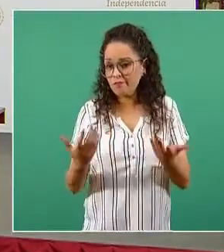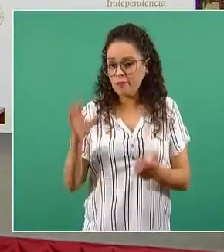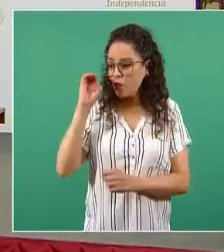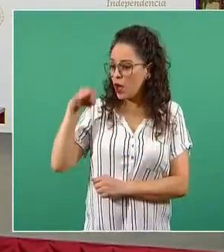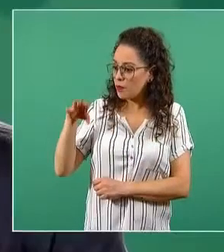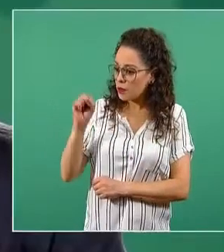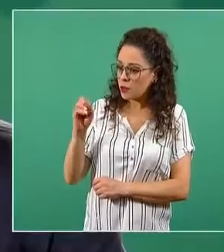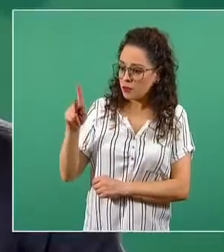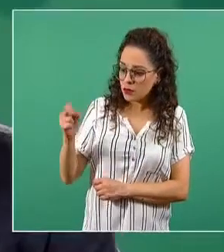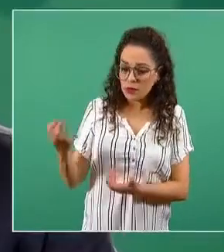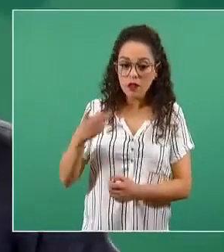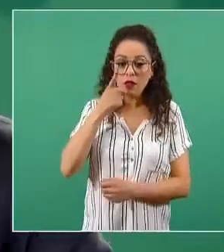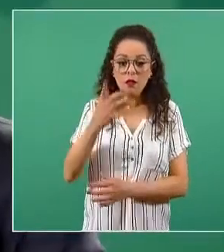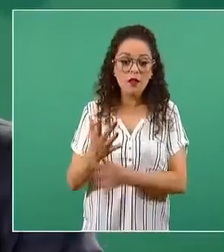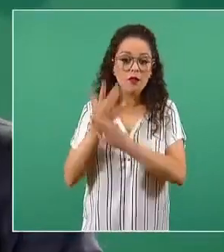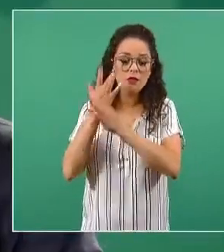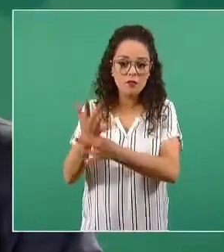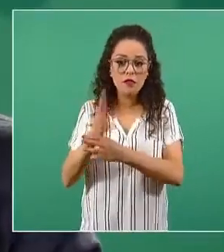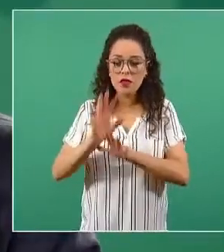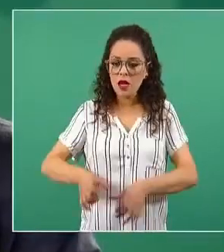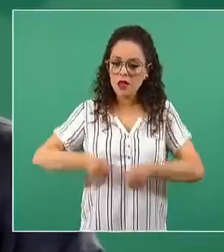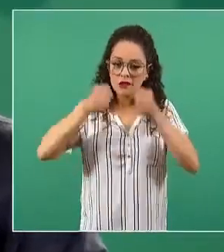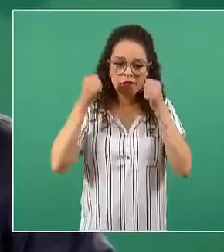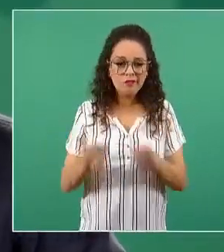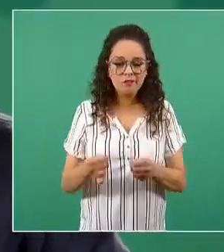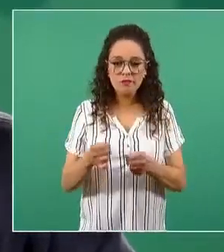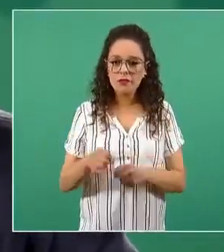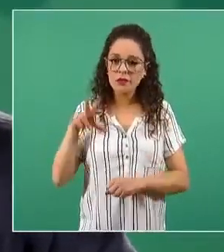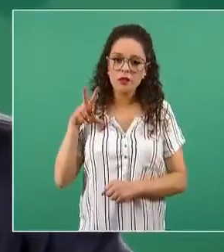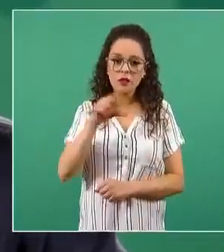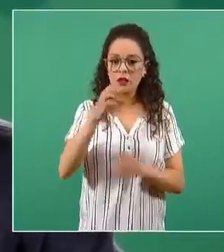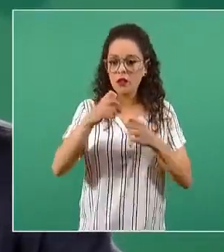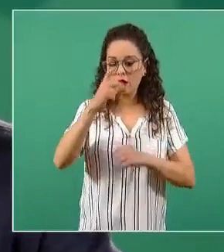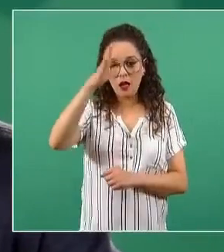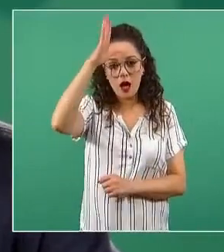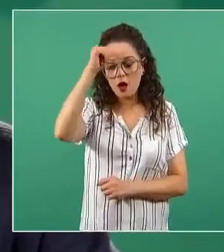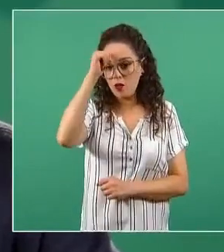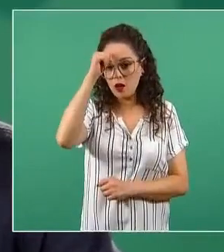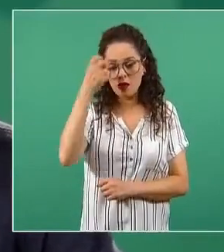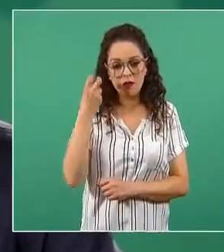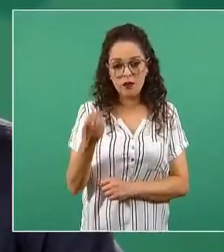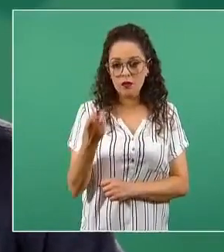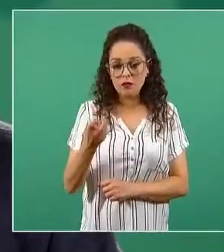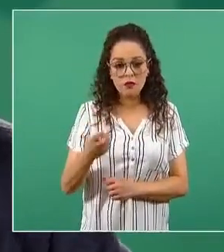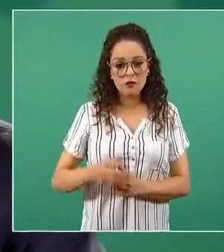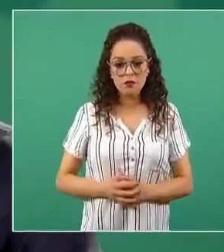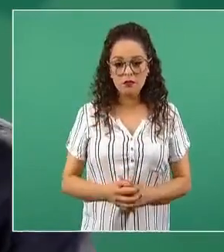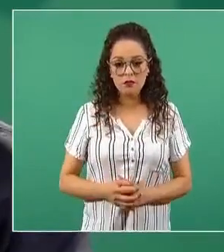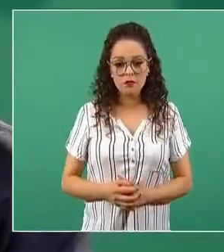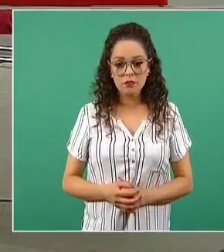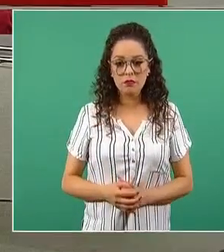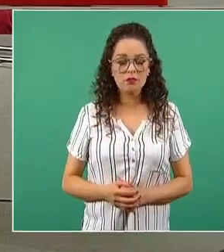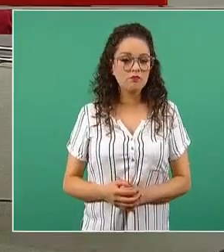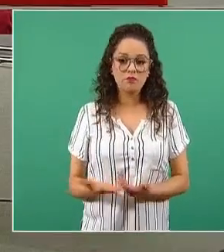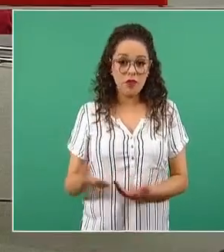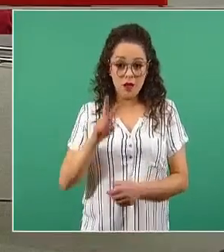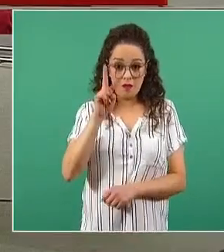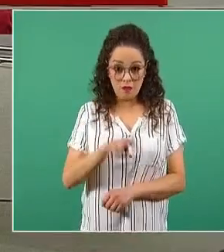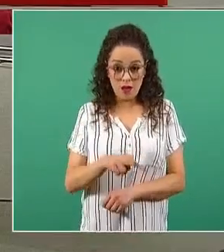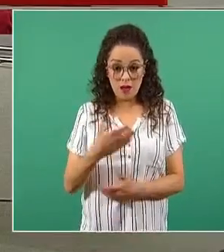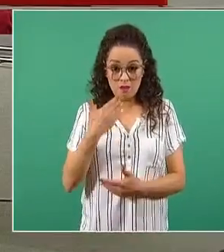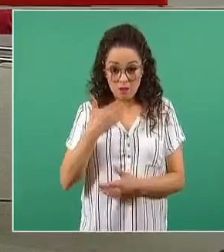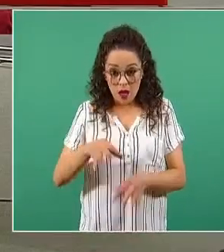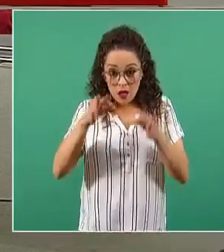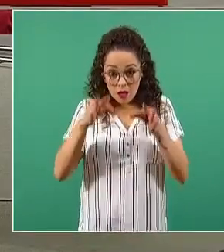se han pronunciado vehementemente en contra de este tipo de disposición porque es inconsistente